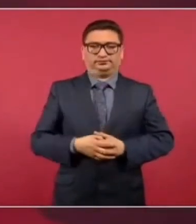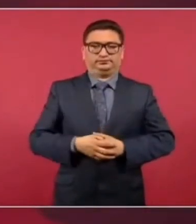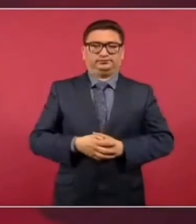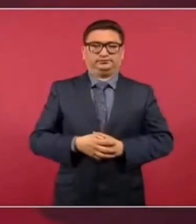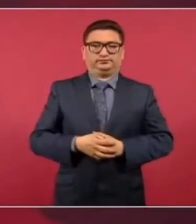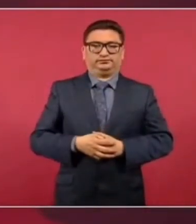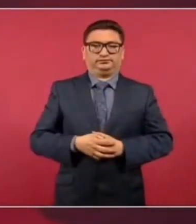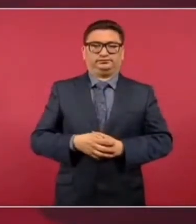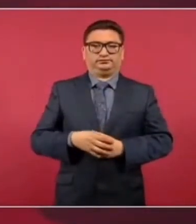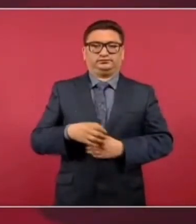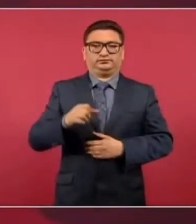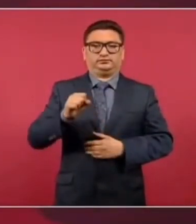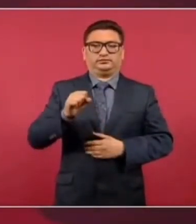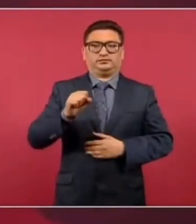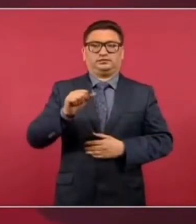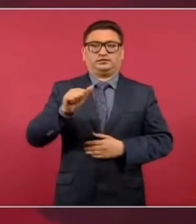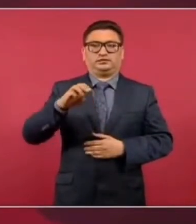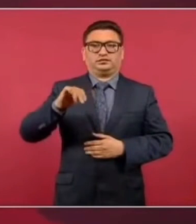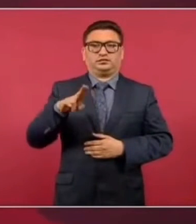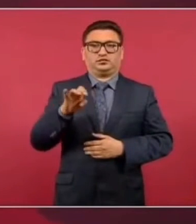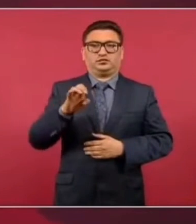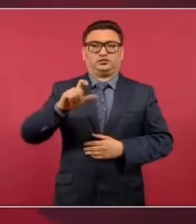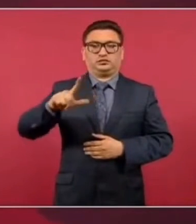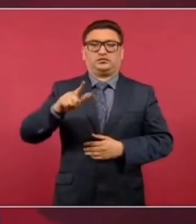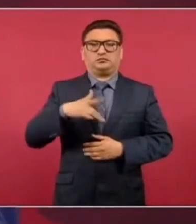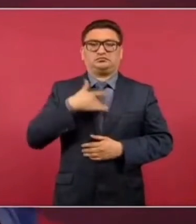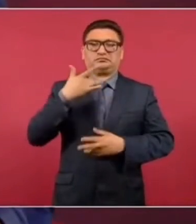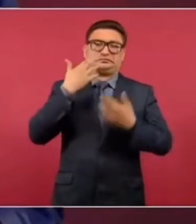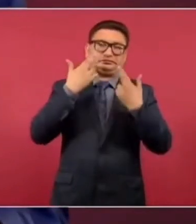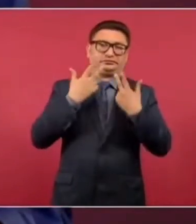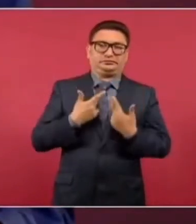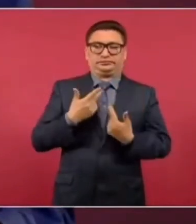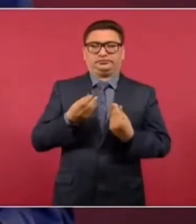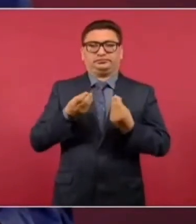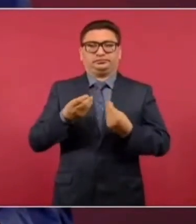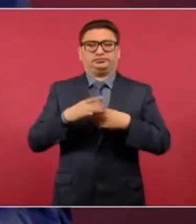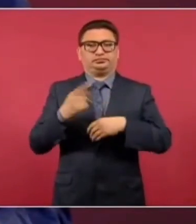Y dice Samuel, me comentó que se decepcionó mucho